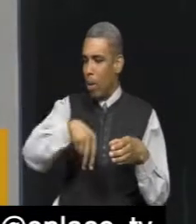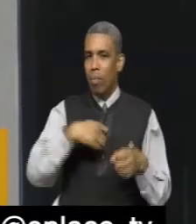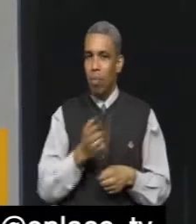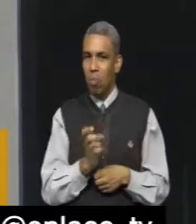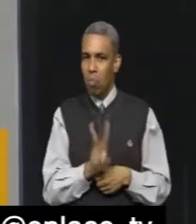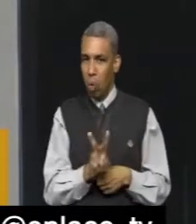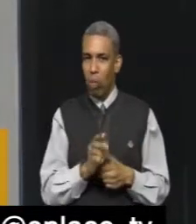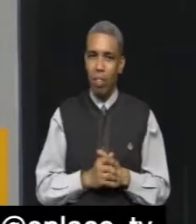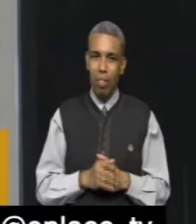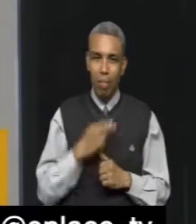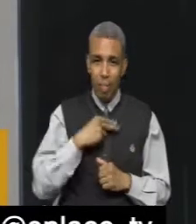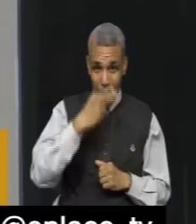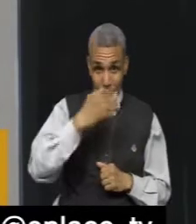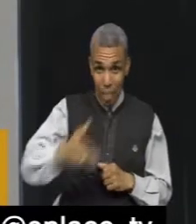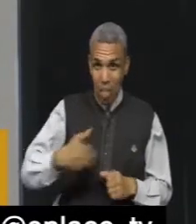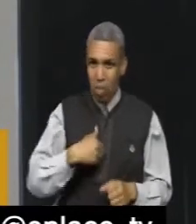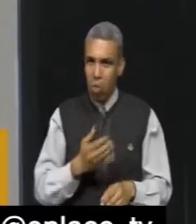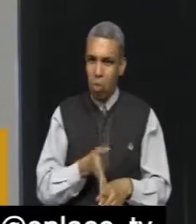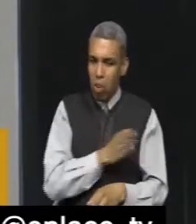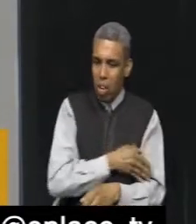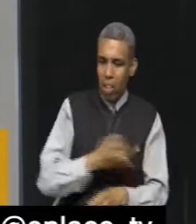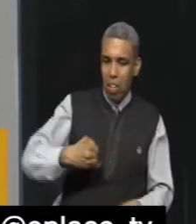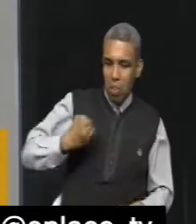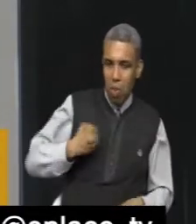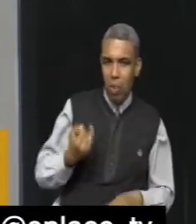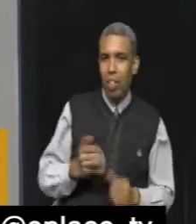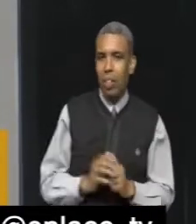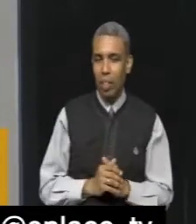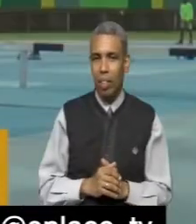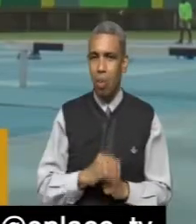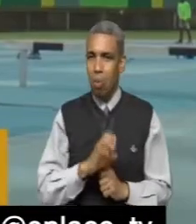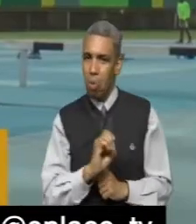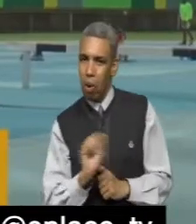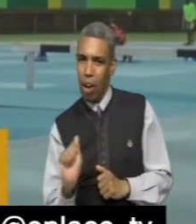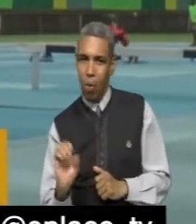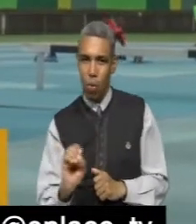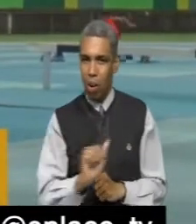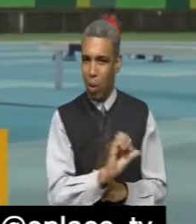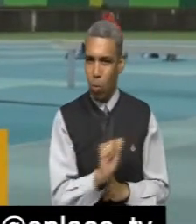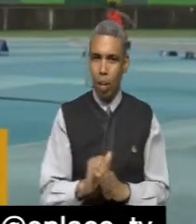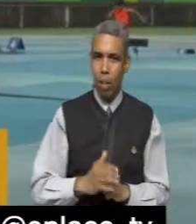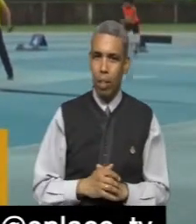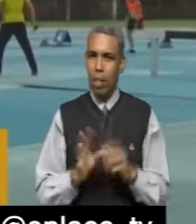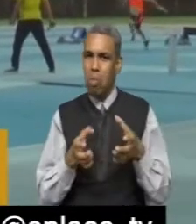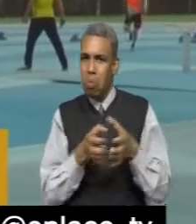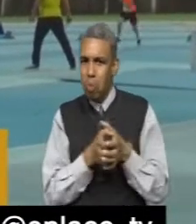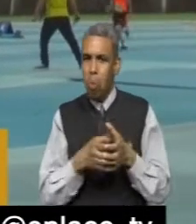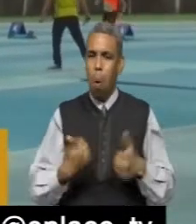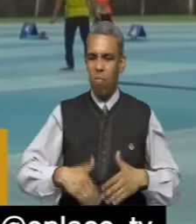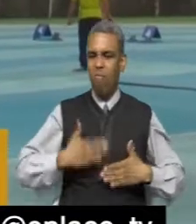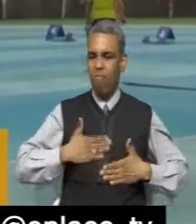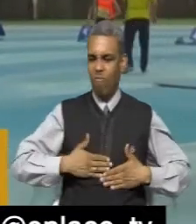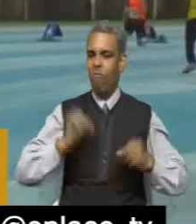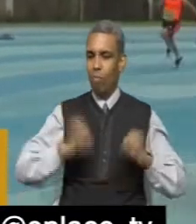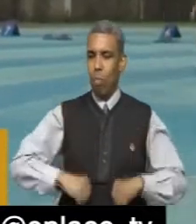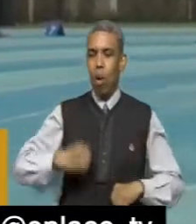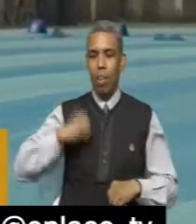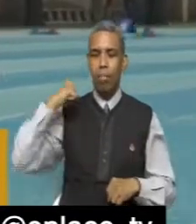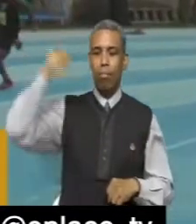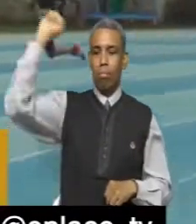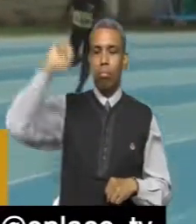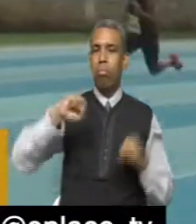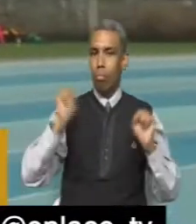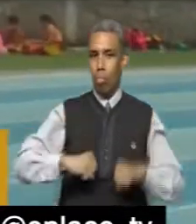en la categoría prejuvenil y en la categoría juvenil, femenino y masculino. Hay confianza en estos deportistas para conseguir en la capital del departamento de